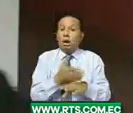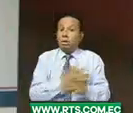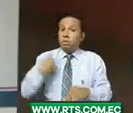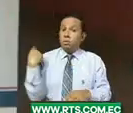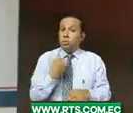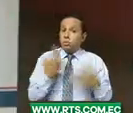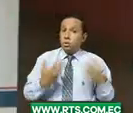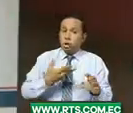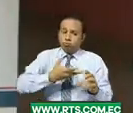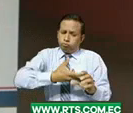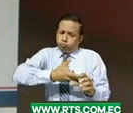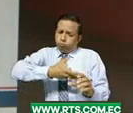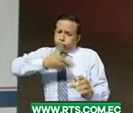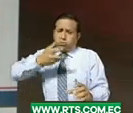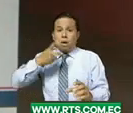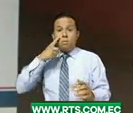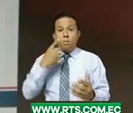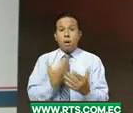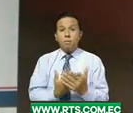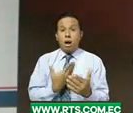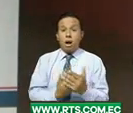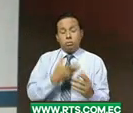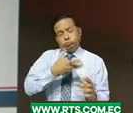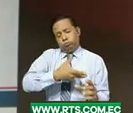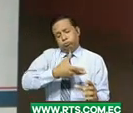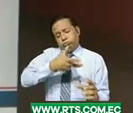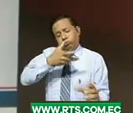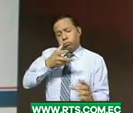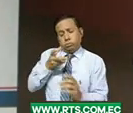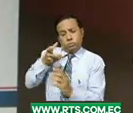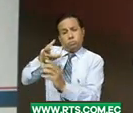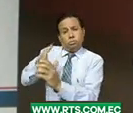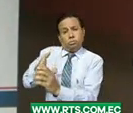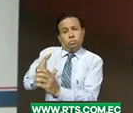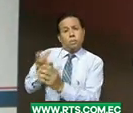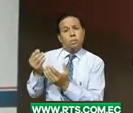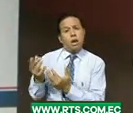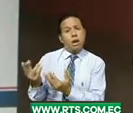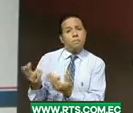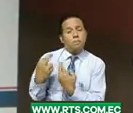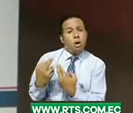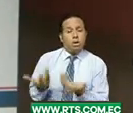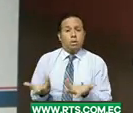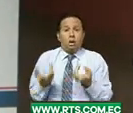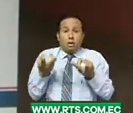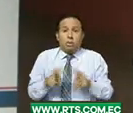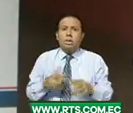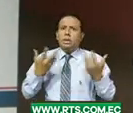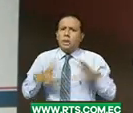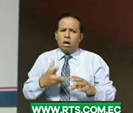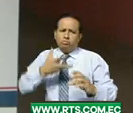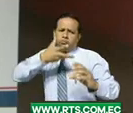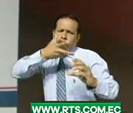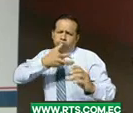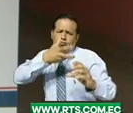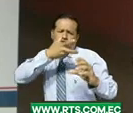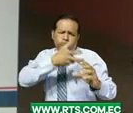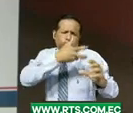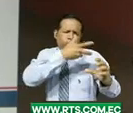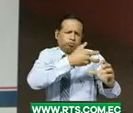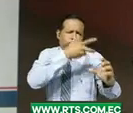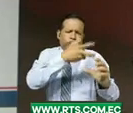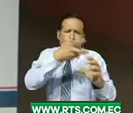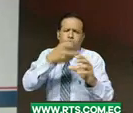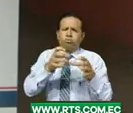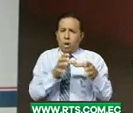antígeno a todas las personas que están con alguna sospecha de sintomatología respiratoria y además pues estamos haciendo vacunación en determinados